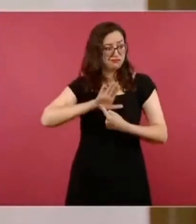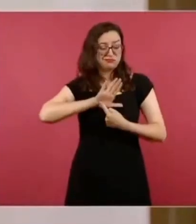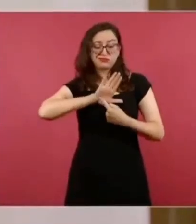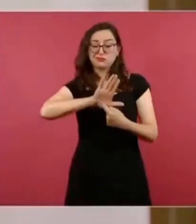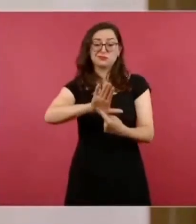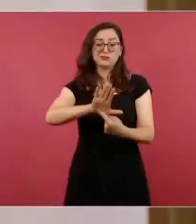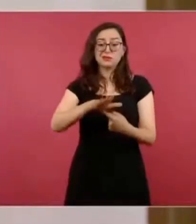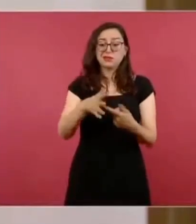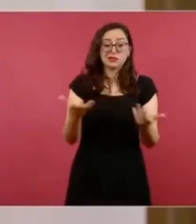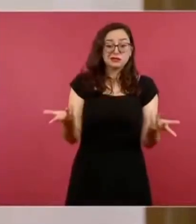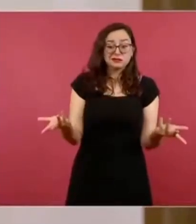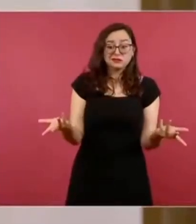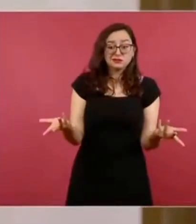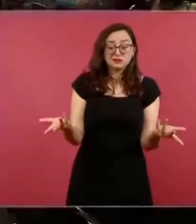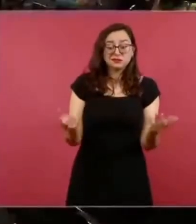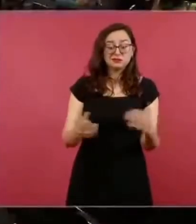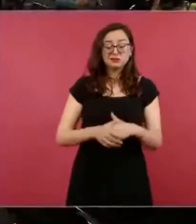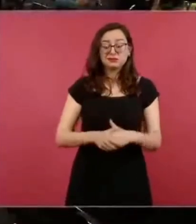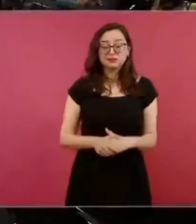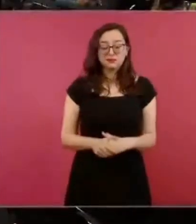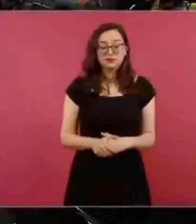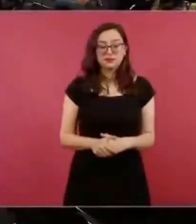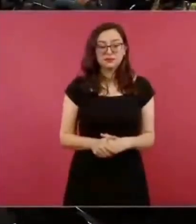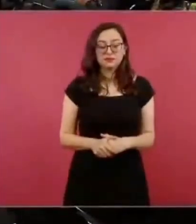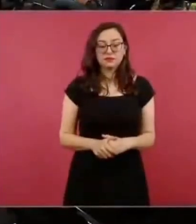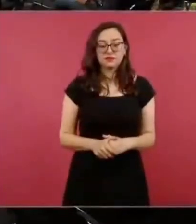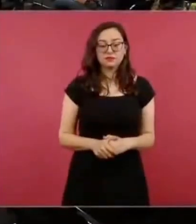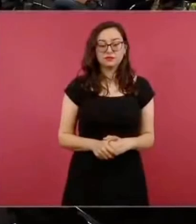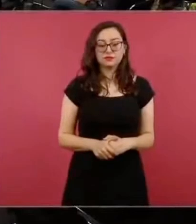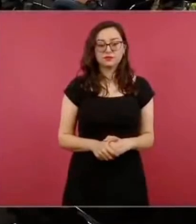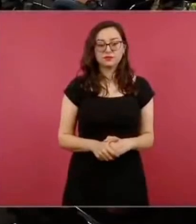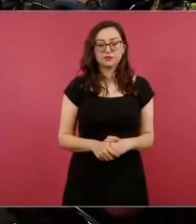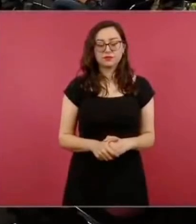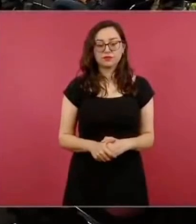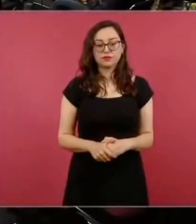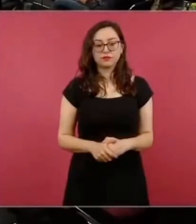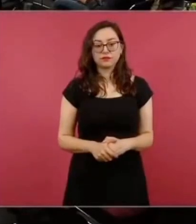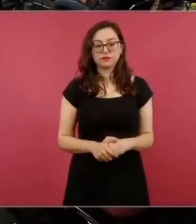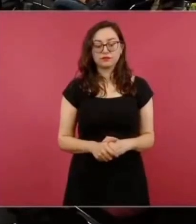Aquí habría, por ejemplo, que quitar de los